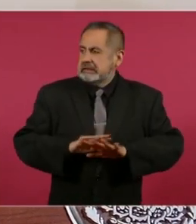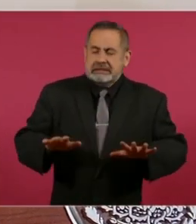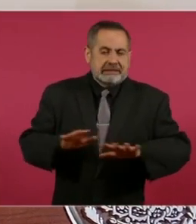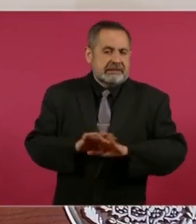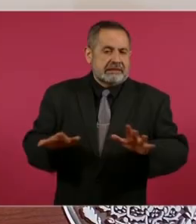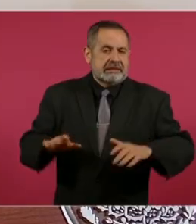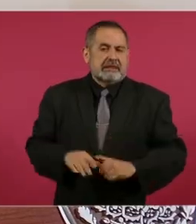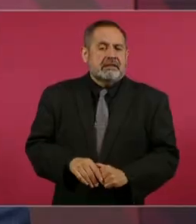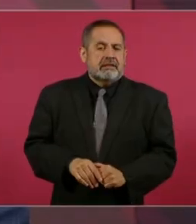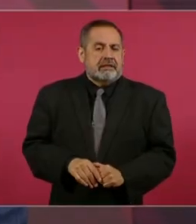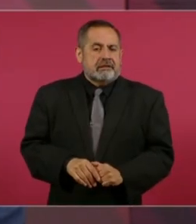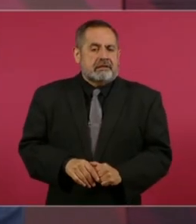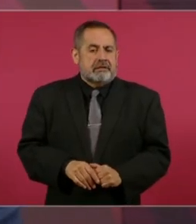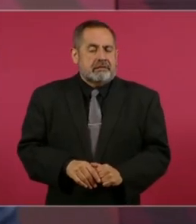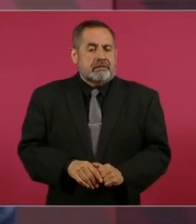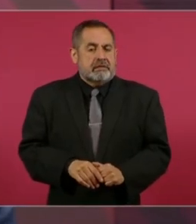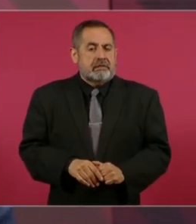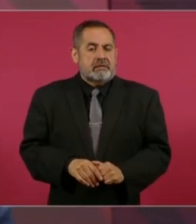que